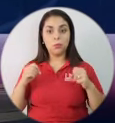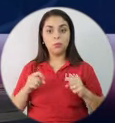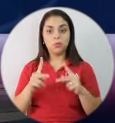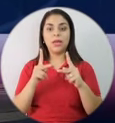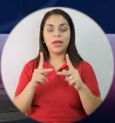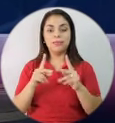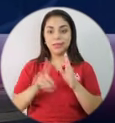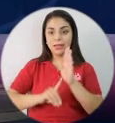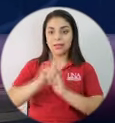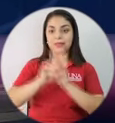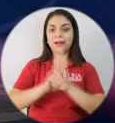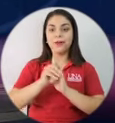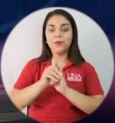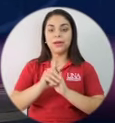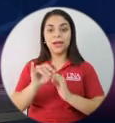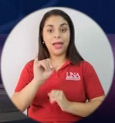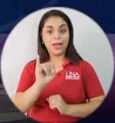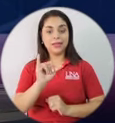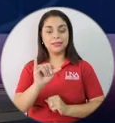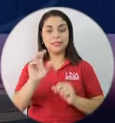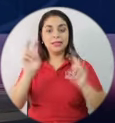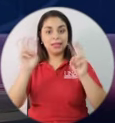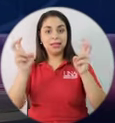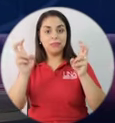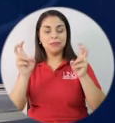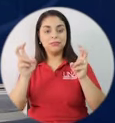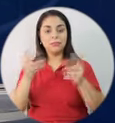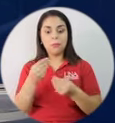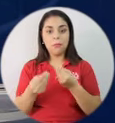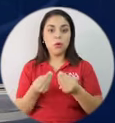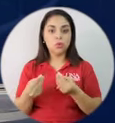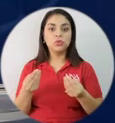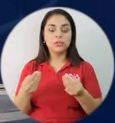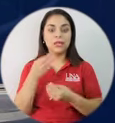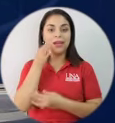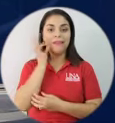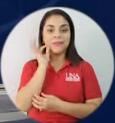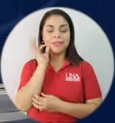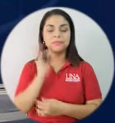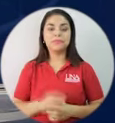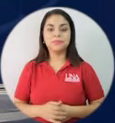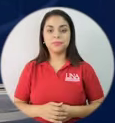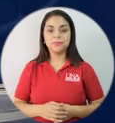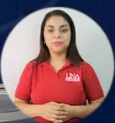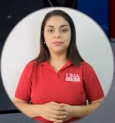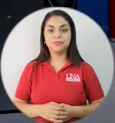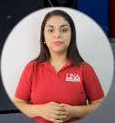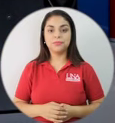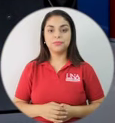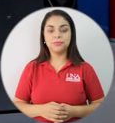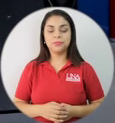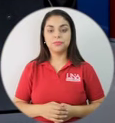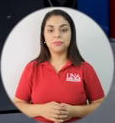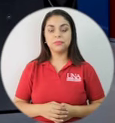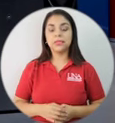son múltiples para desarrollarse en esta, en este tema de la producción de café.